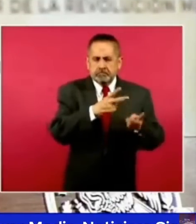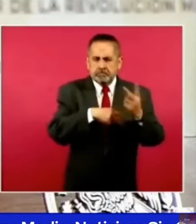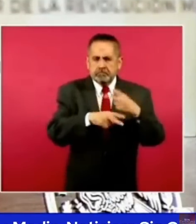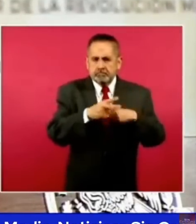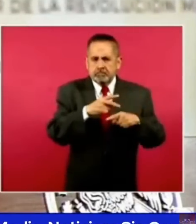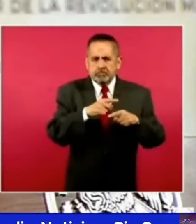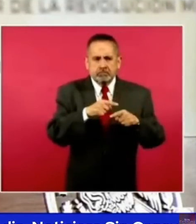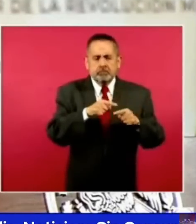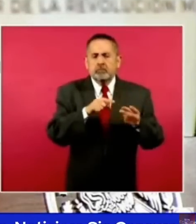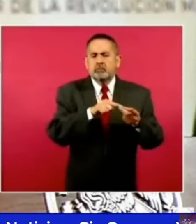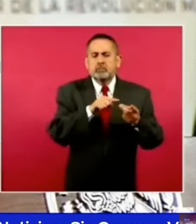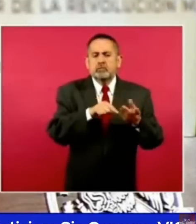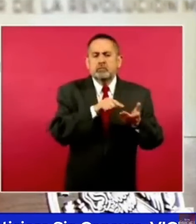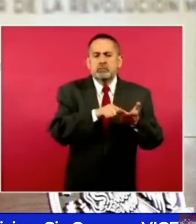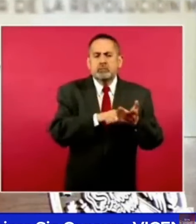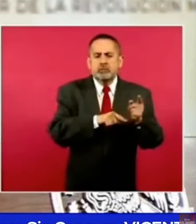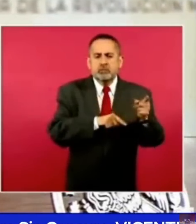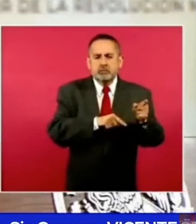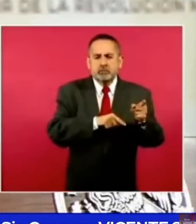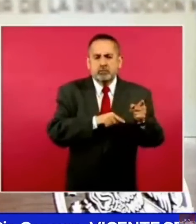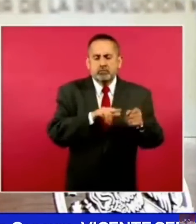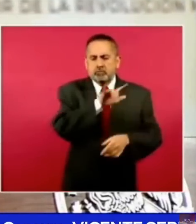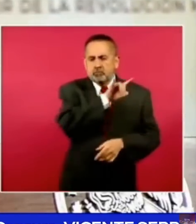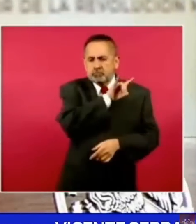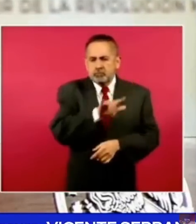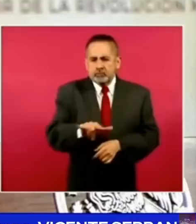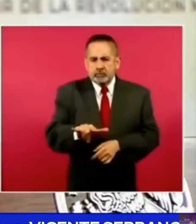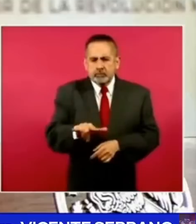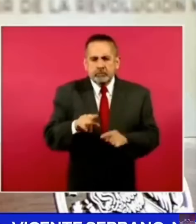va a bajar su avión